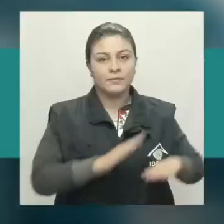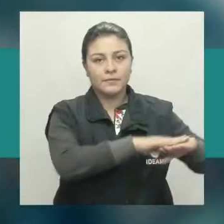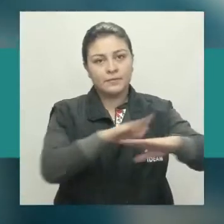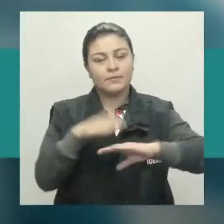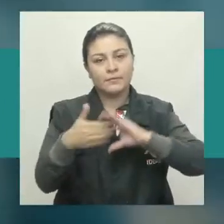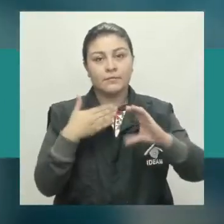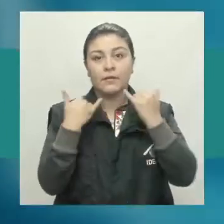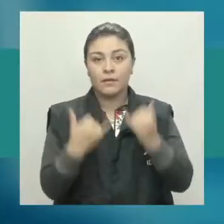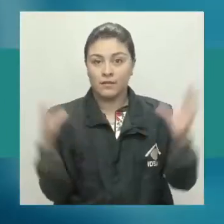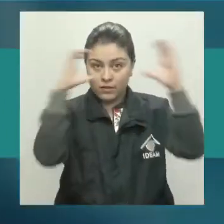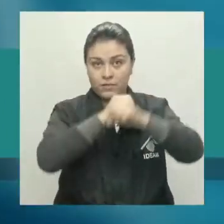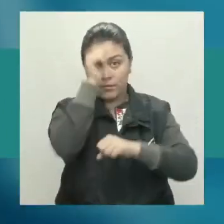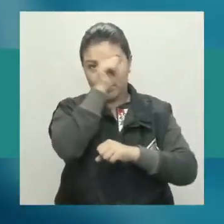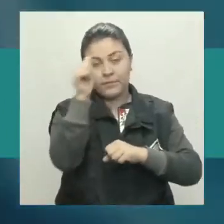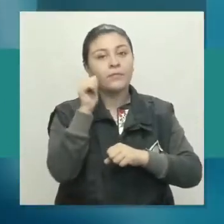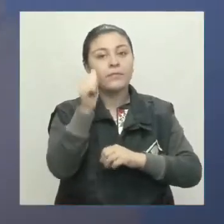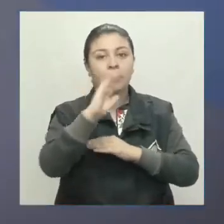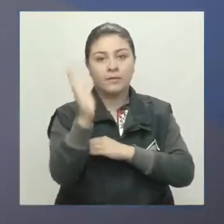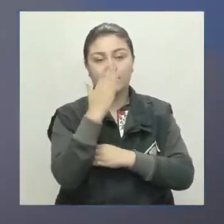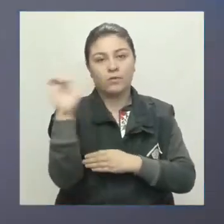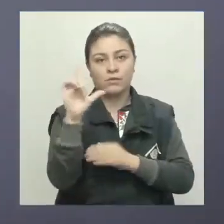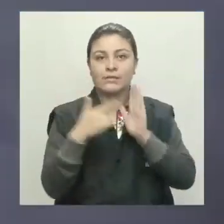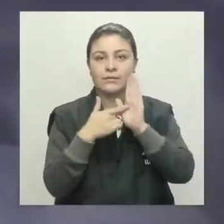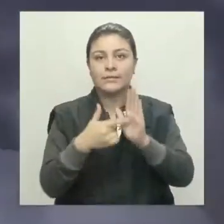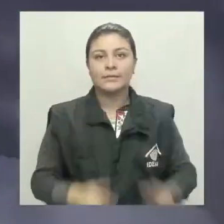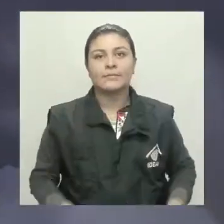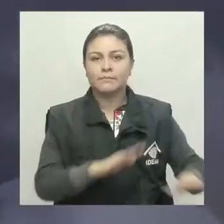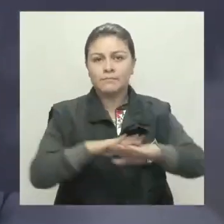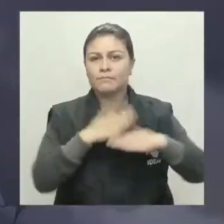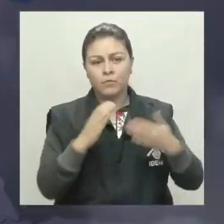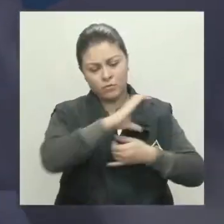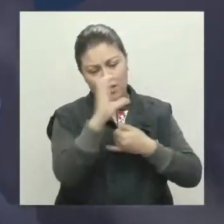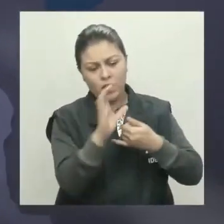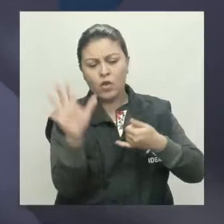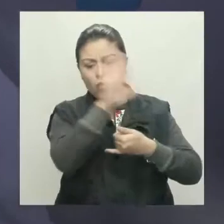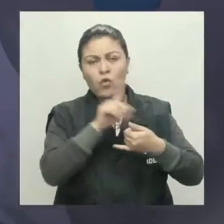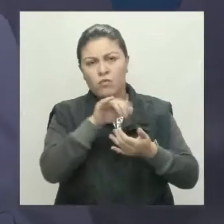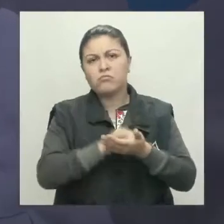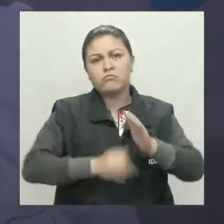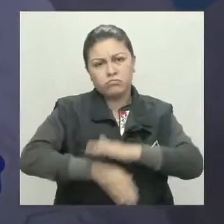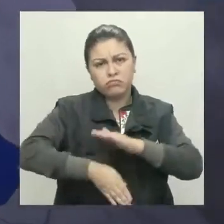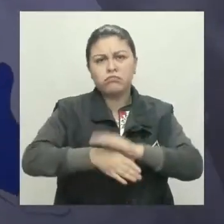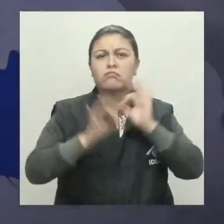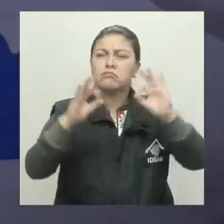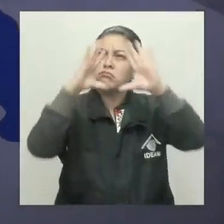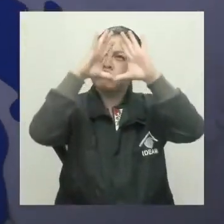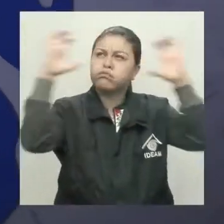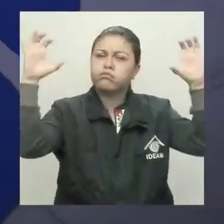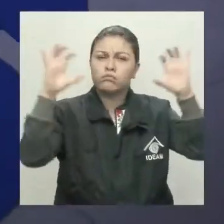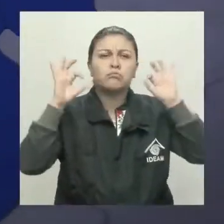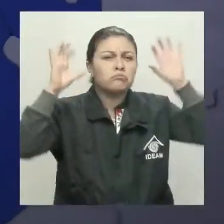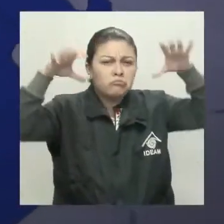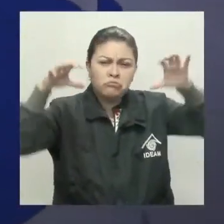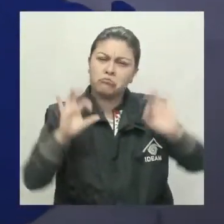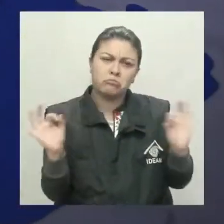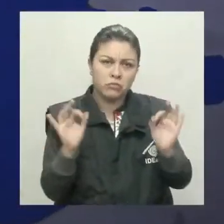Pronóstico del tiempo para la noche del domingo y la madrugada del lunes. En el Caribe se mantienen las condiciones de tiempo seco con cielo parcialmente cubierto en gran